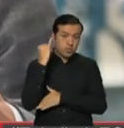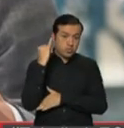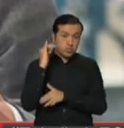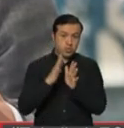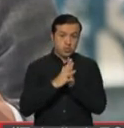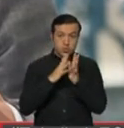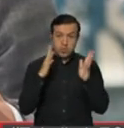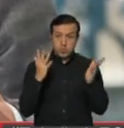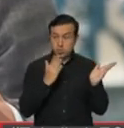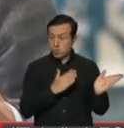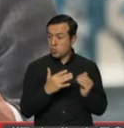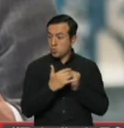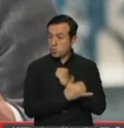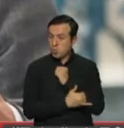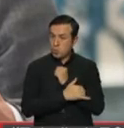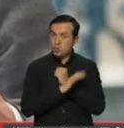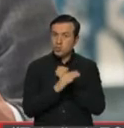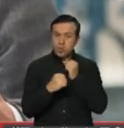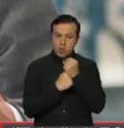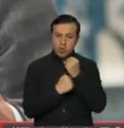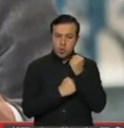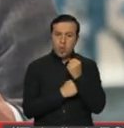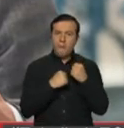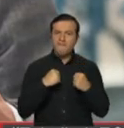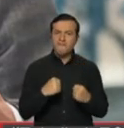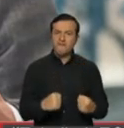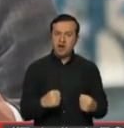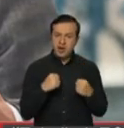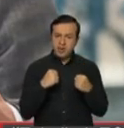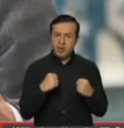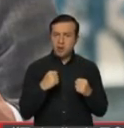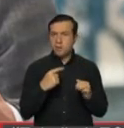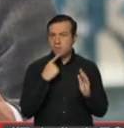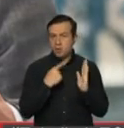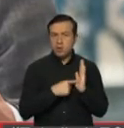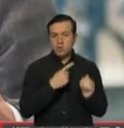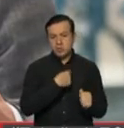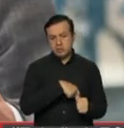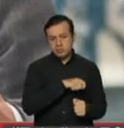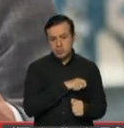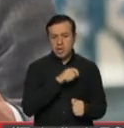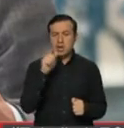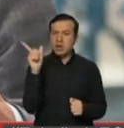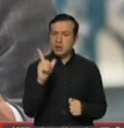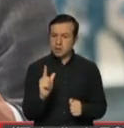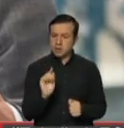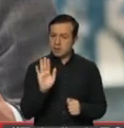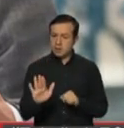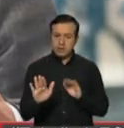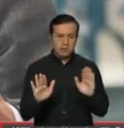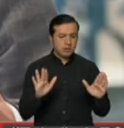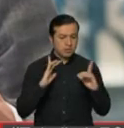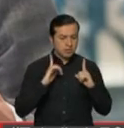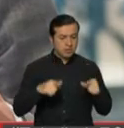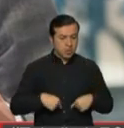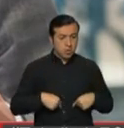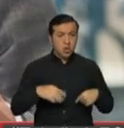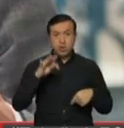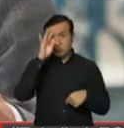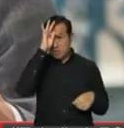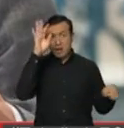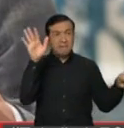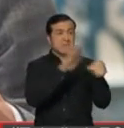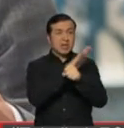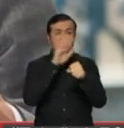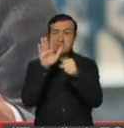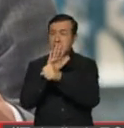avanzados, en países que tienen sólidos sistemas de salud, como por ejemplo en España o en Italia, los servicios de salud están desbordados.